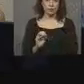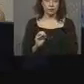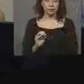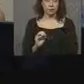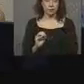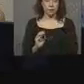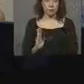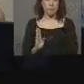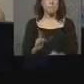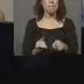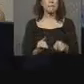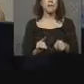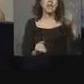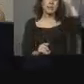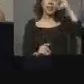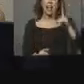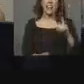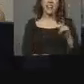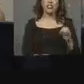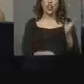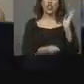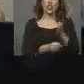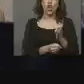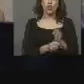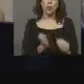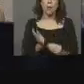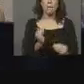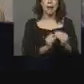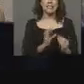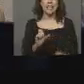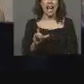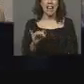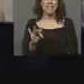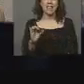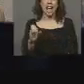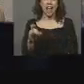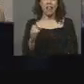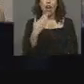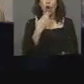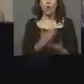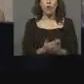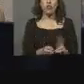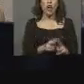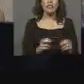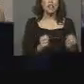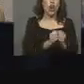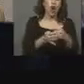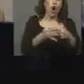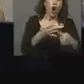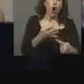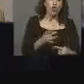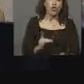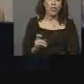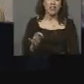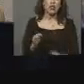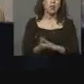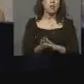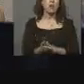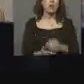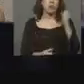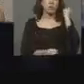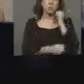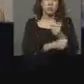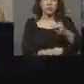150b la hipótesis del delito de tortura calificada, cuando se comete en concurso con otros delitos como